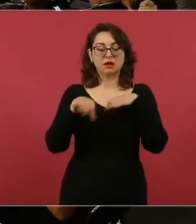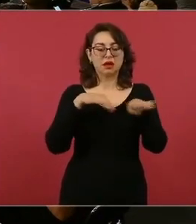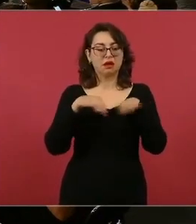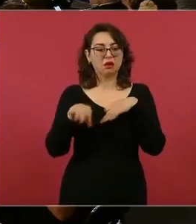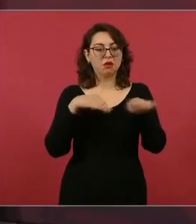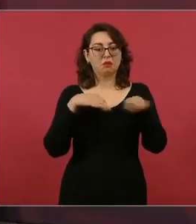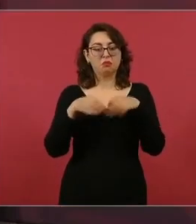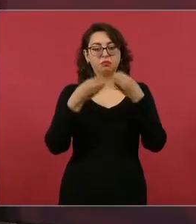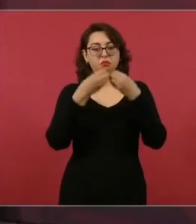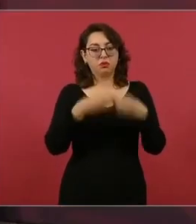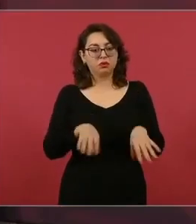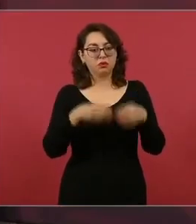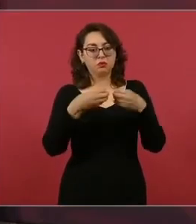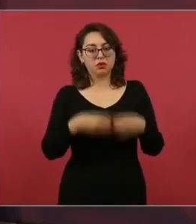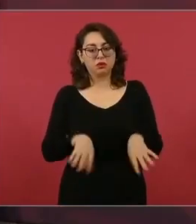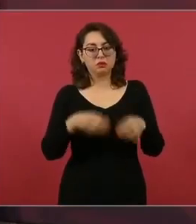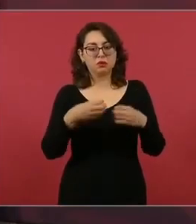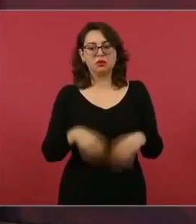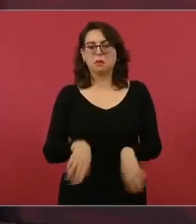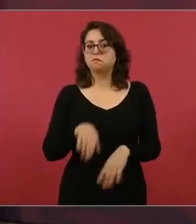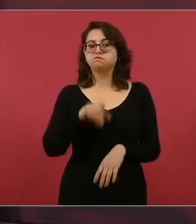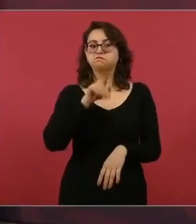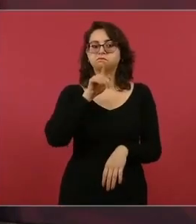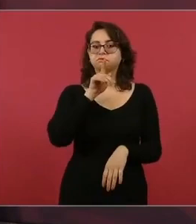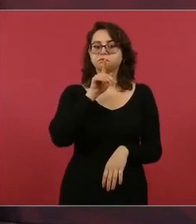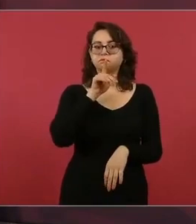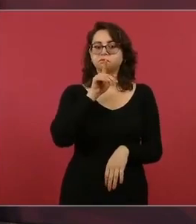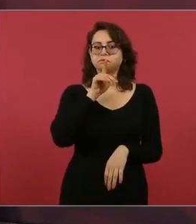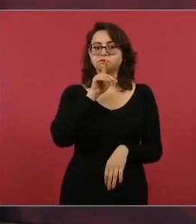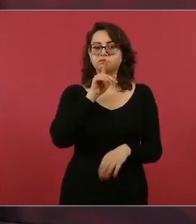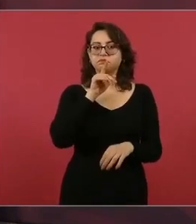como no se veía en 20 años.